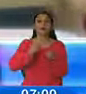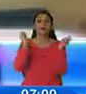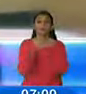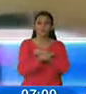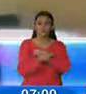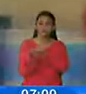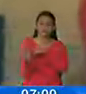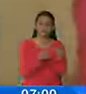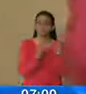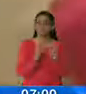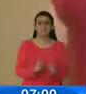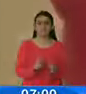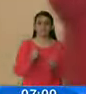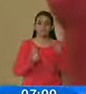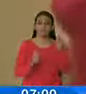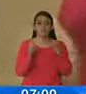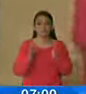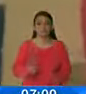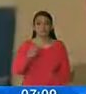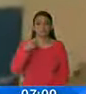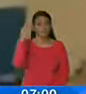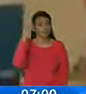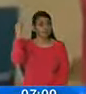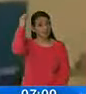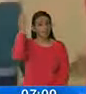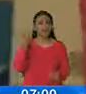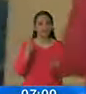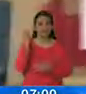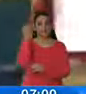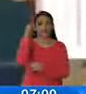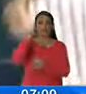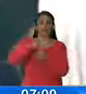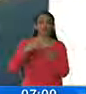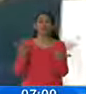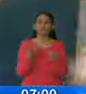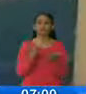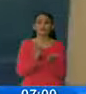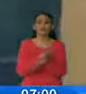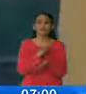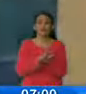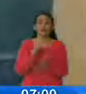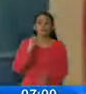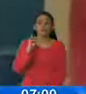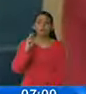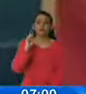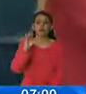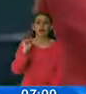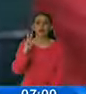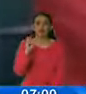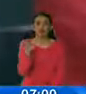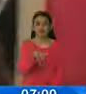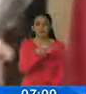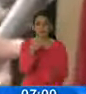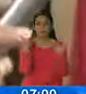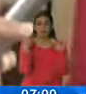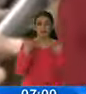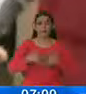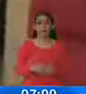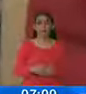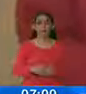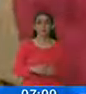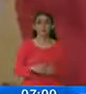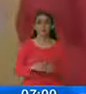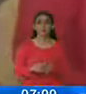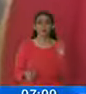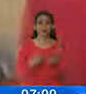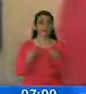De igual manera, la presidenciable Cintia Viteri ejerció su derecho al voto en la unidad educativa Juan Montalvo de la urbe porteña. Yo creo que hasta